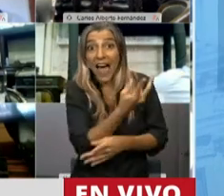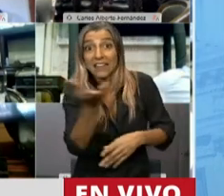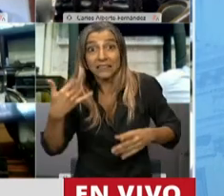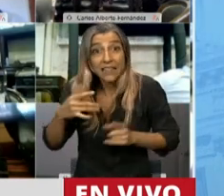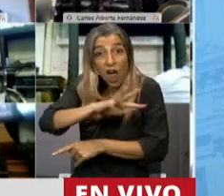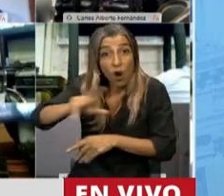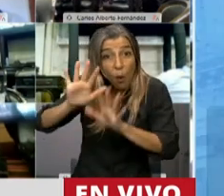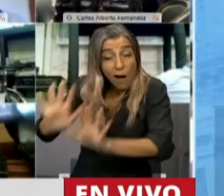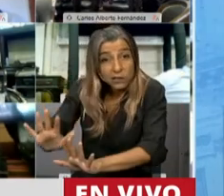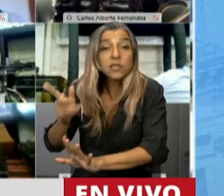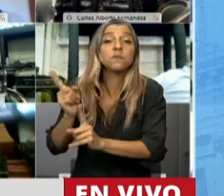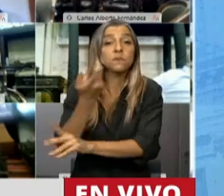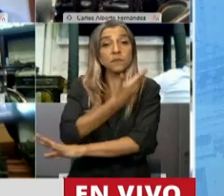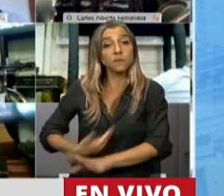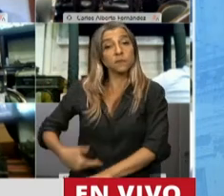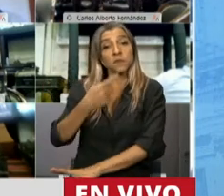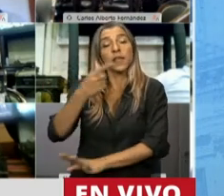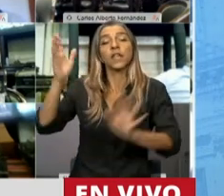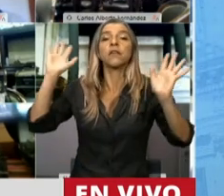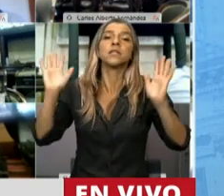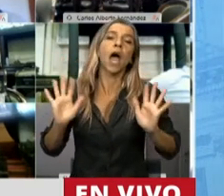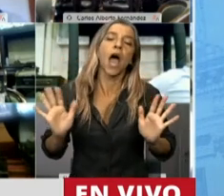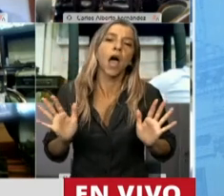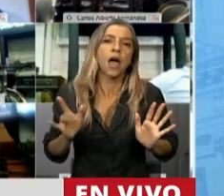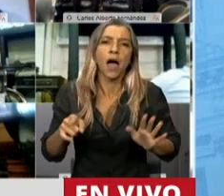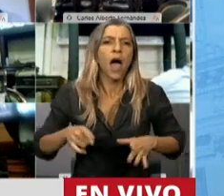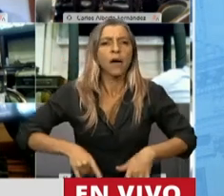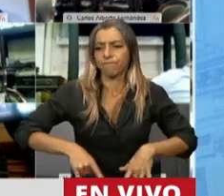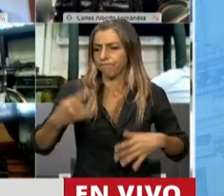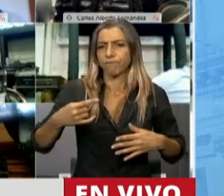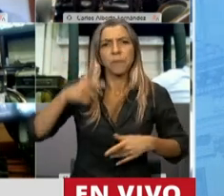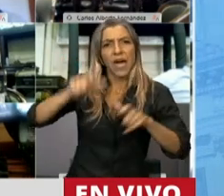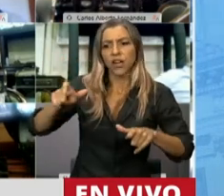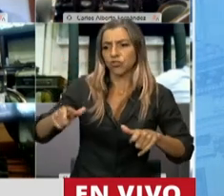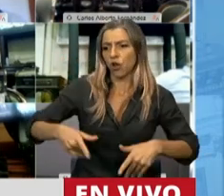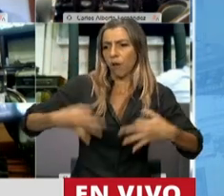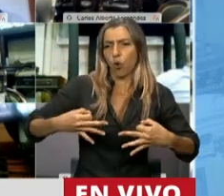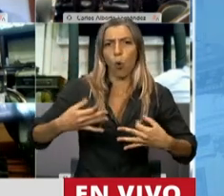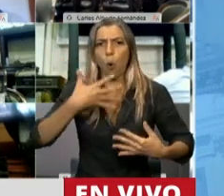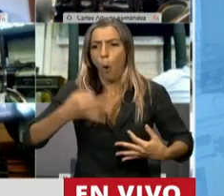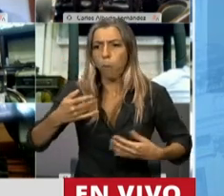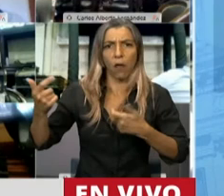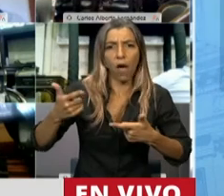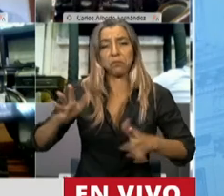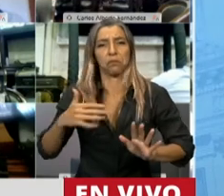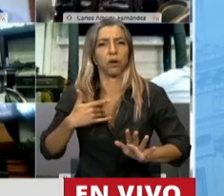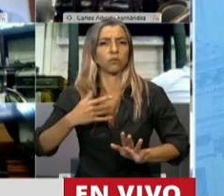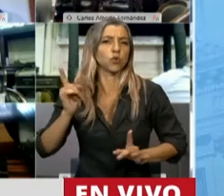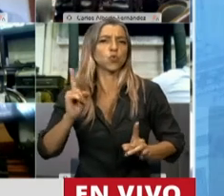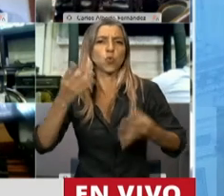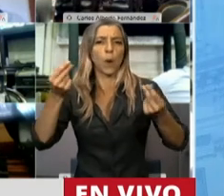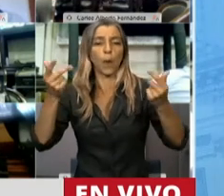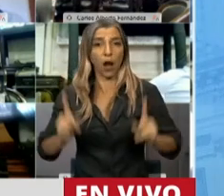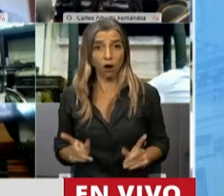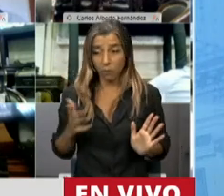la Nación dice que la meritocracia no es un valor. ¿Hasta dónde vamos a auto-boicotearnos como